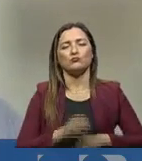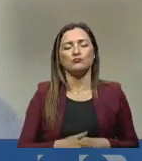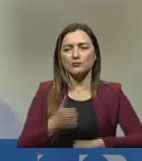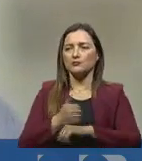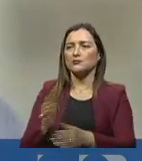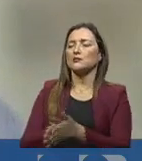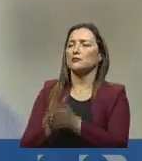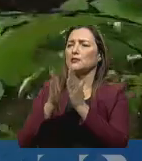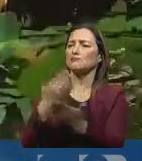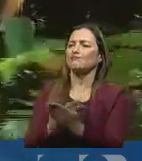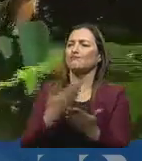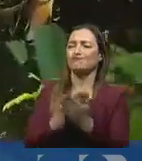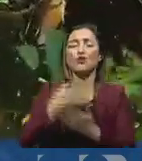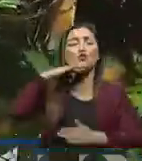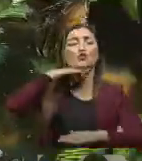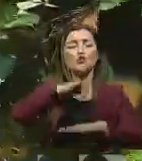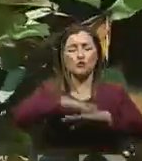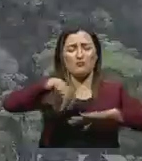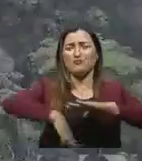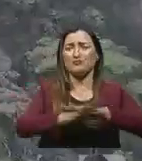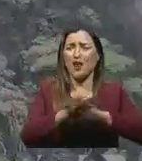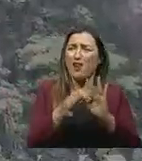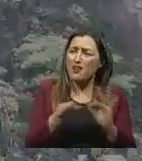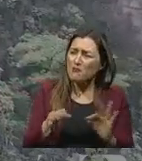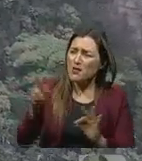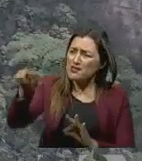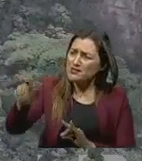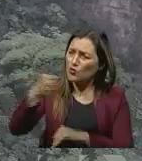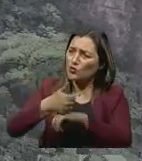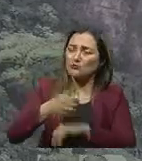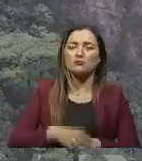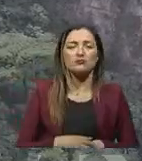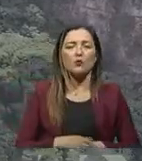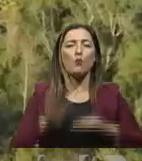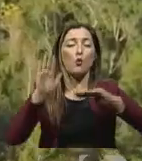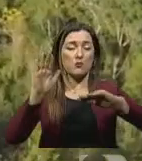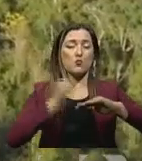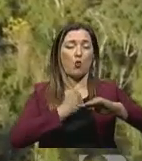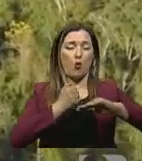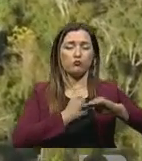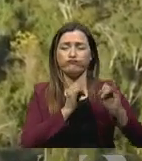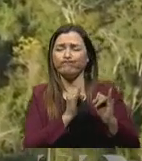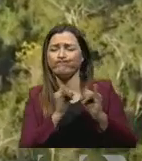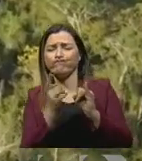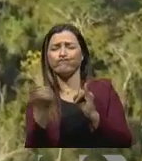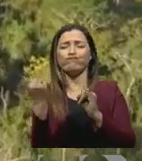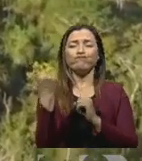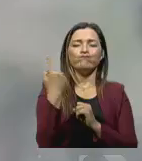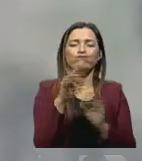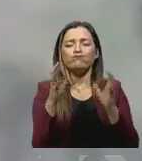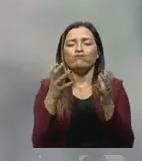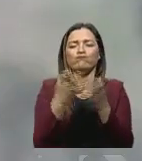de las aguas servidas es compromiso de todos que hagamos conciencia y cuidemos de nuestro planeta la conservación de bosques